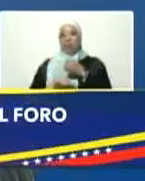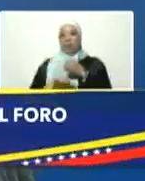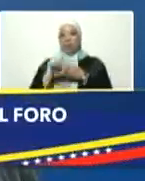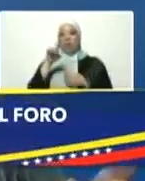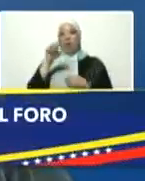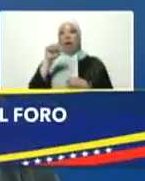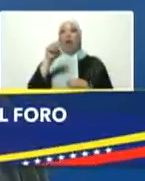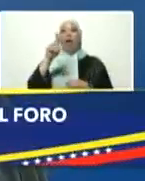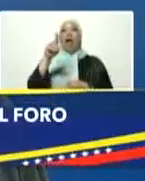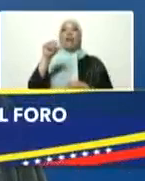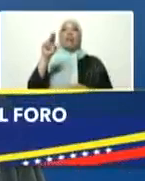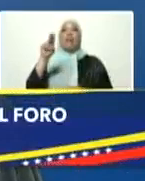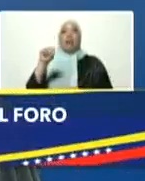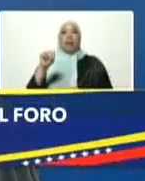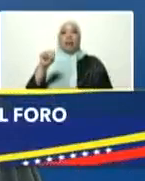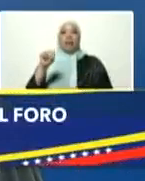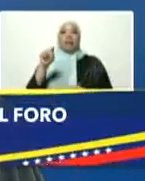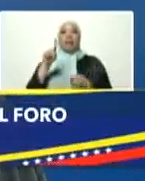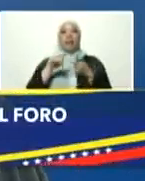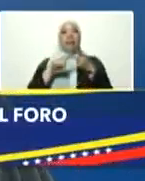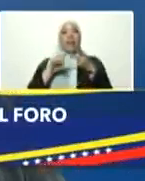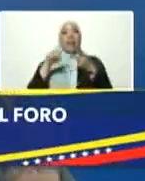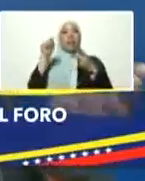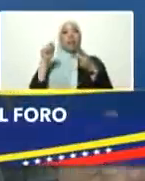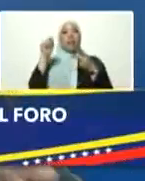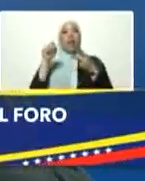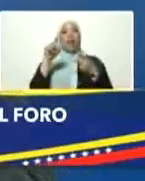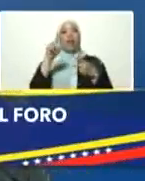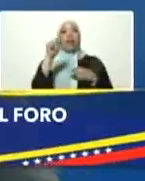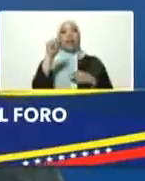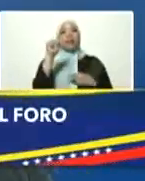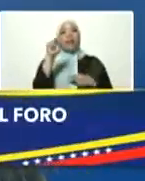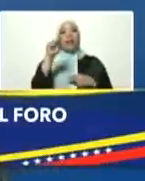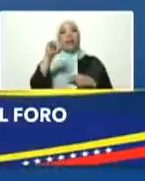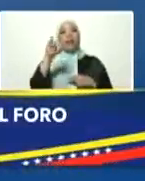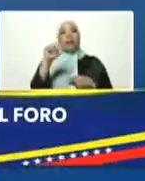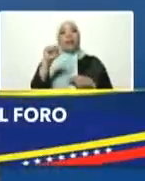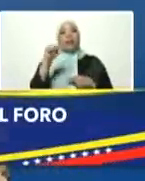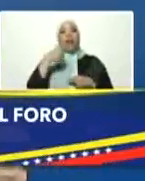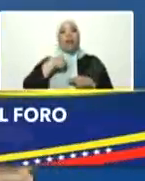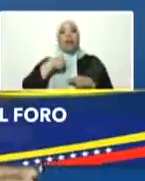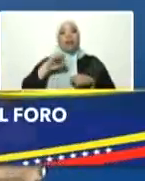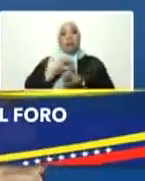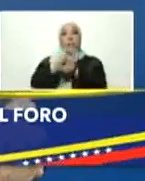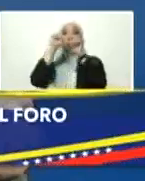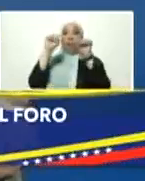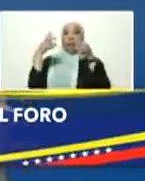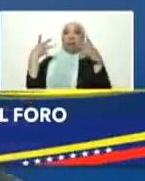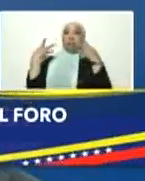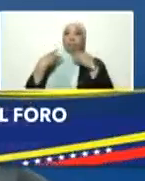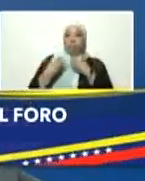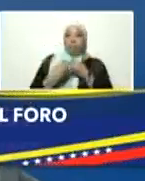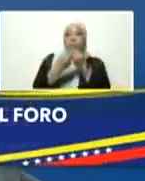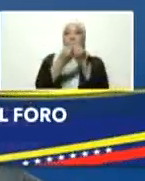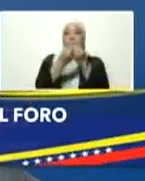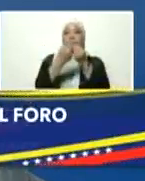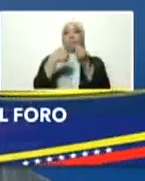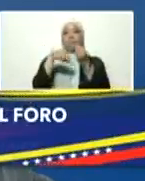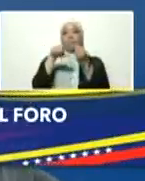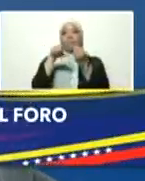quiero saludar a Tania Díaz, porque esta mañana, junto con Mónica Valente, yo creo que nos ha hecho una propuesta